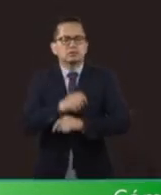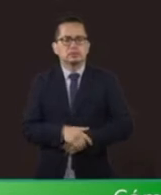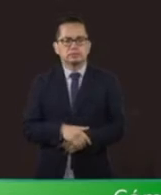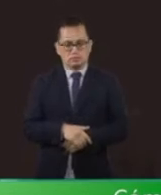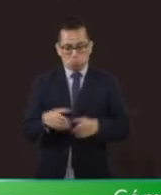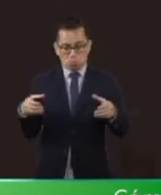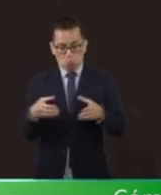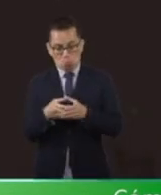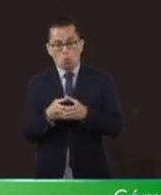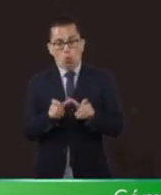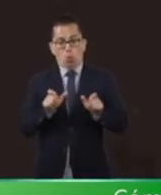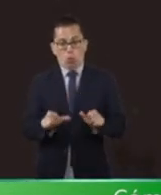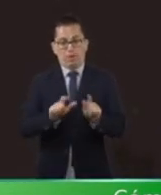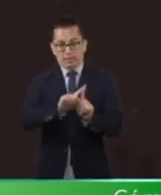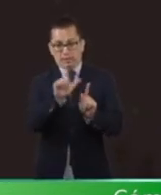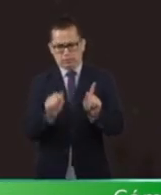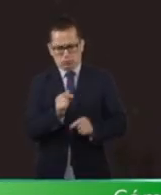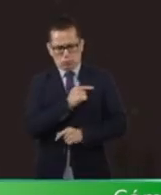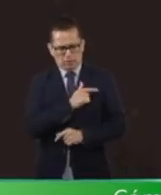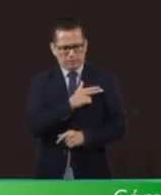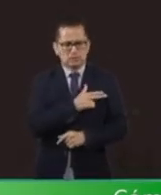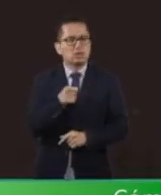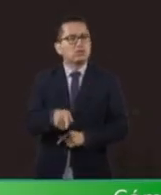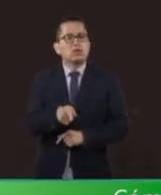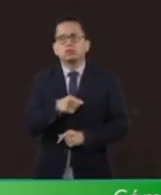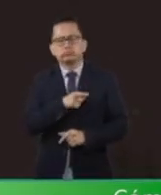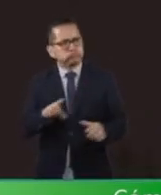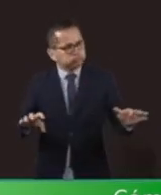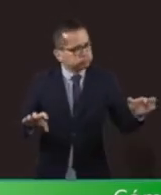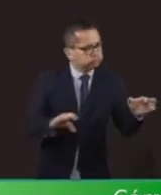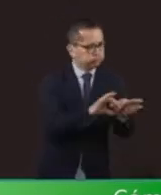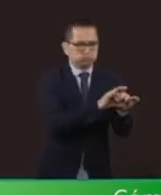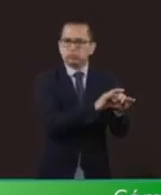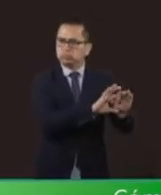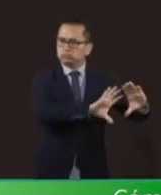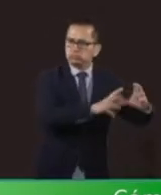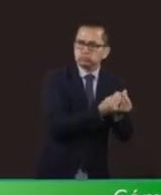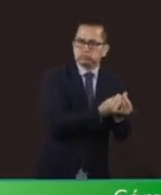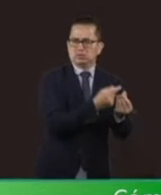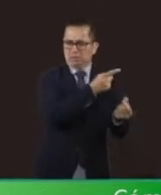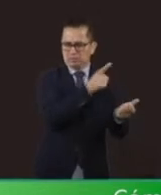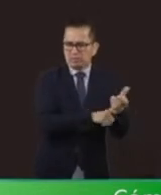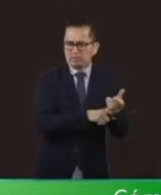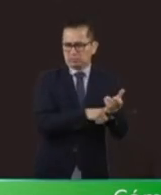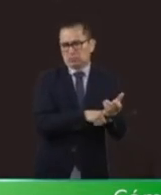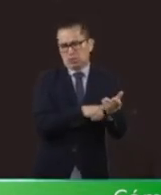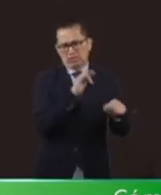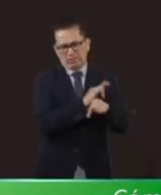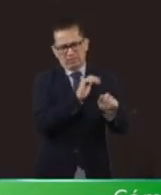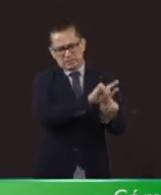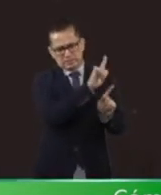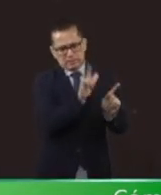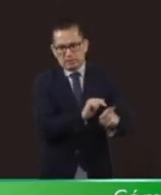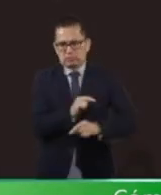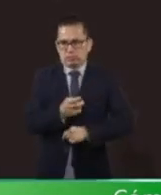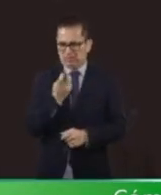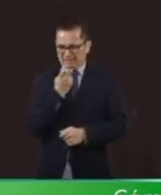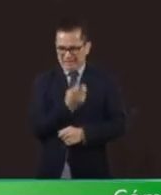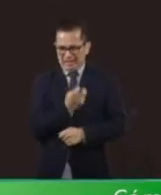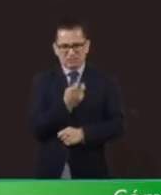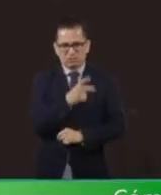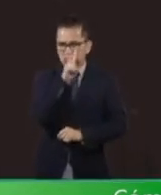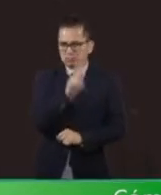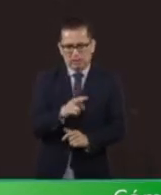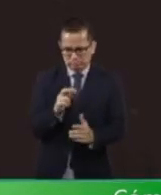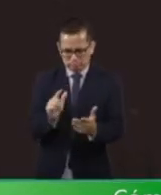a la Secretaría de la Defensa Nacional, trastocando con ello principios fundamentales que han regido la relación entre el